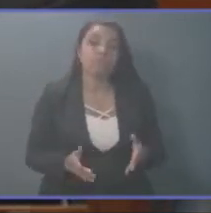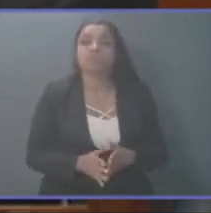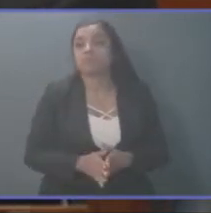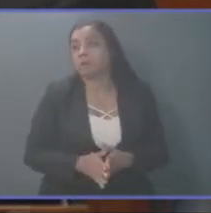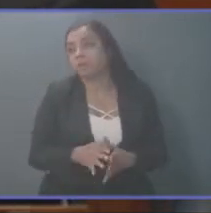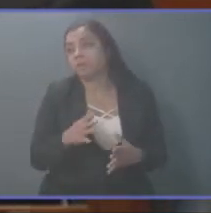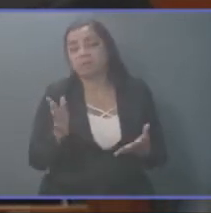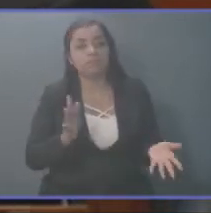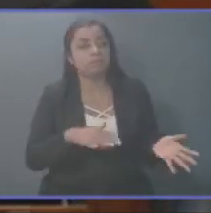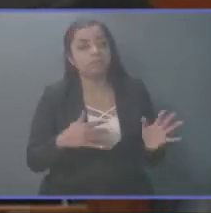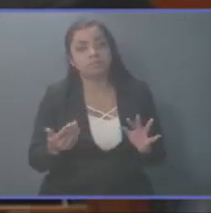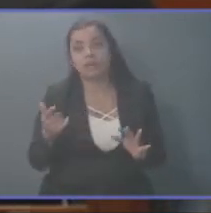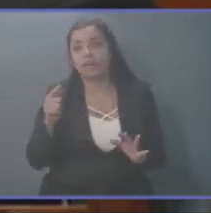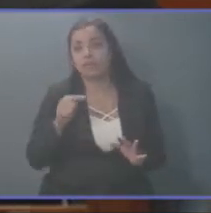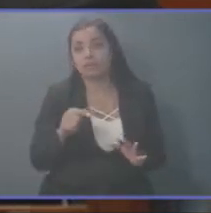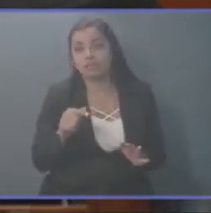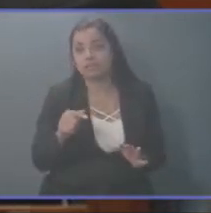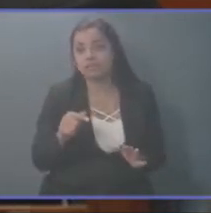Prevalecen muchas veces